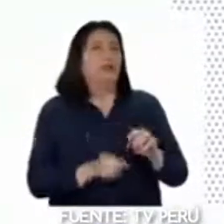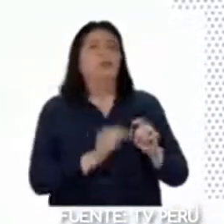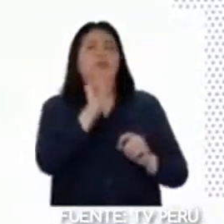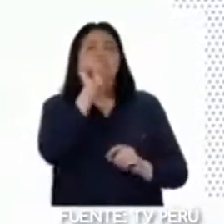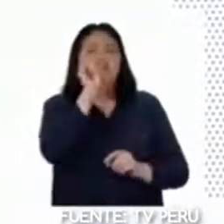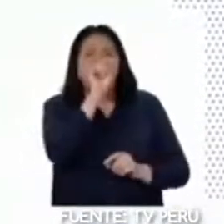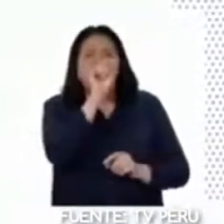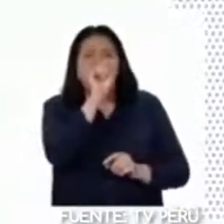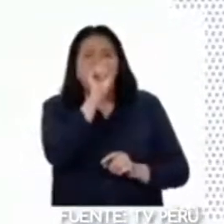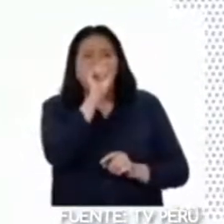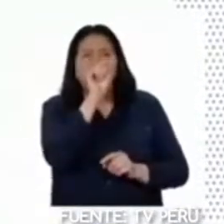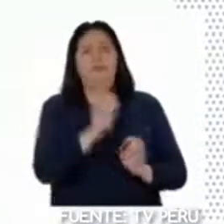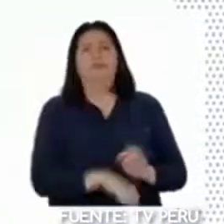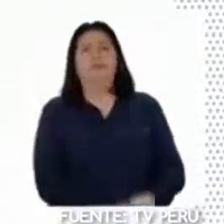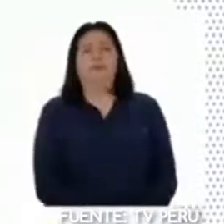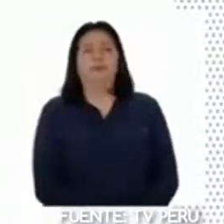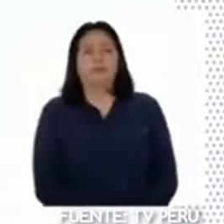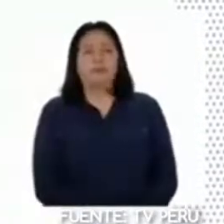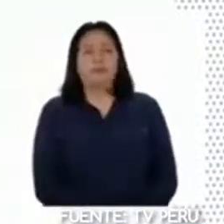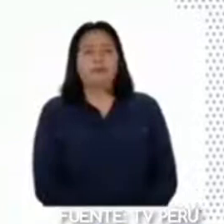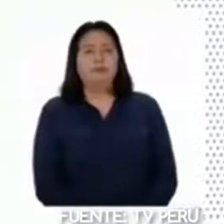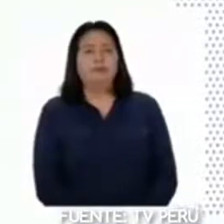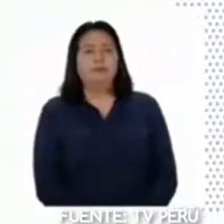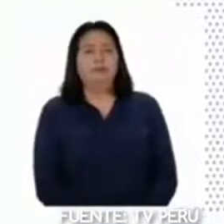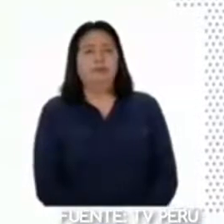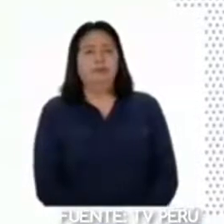marcarás tu ubicación así.